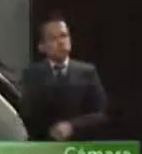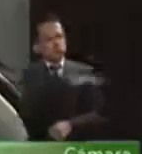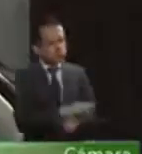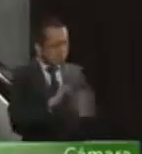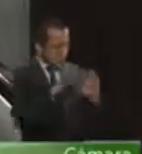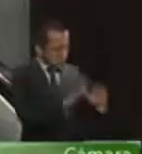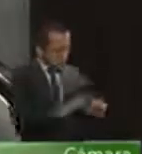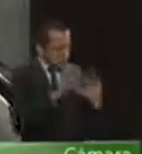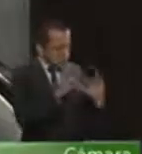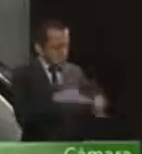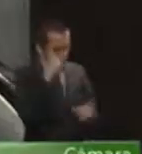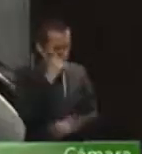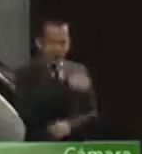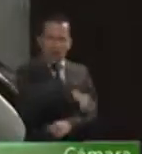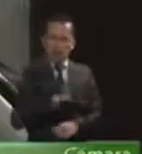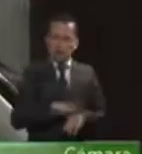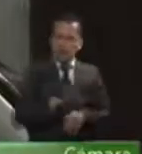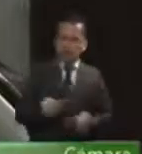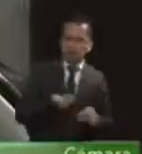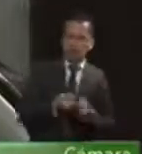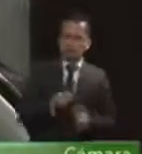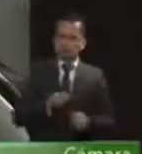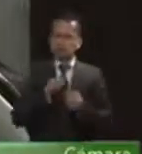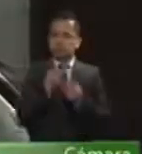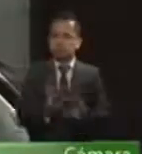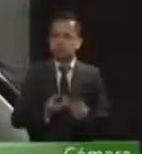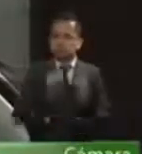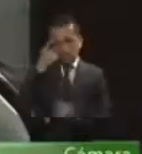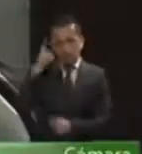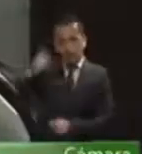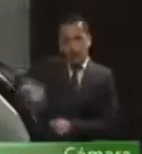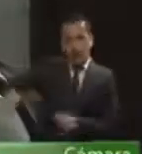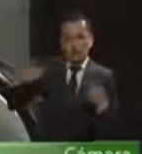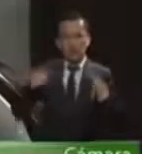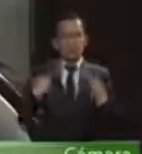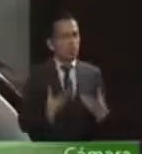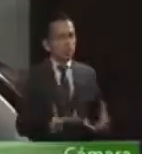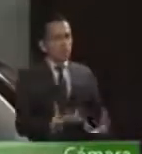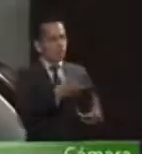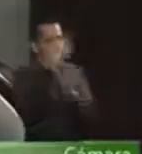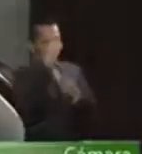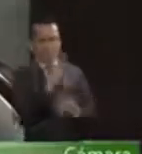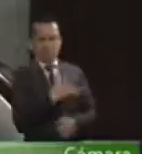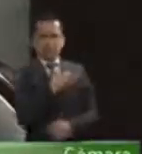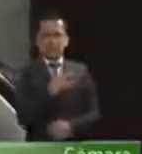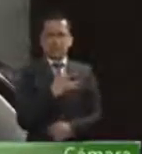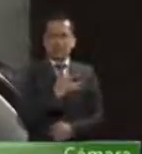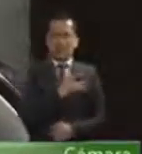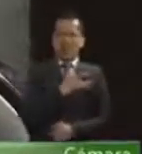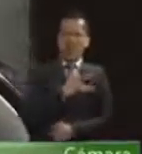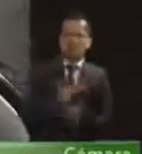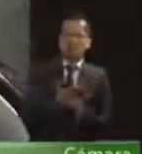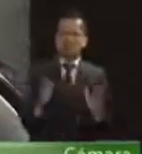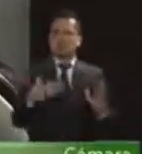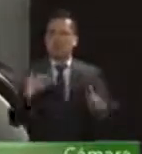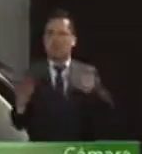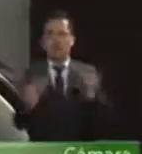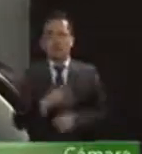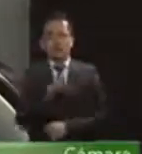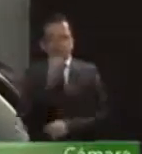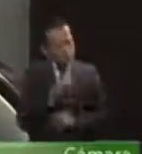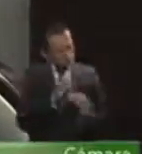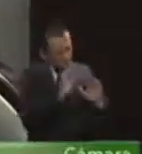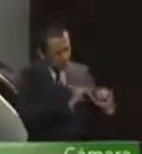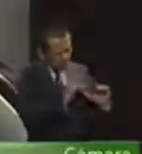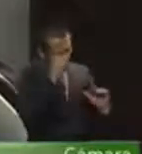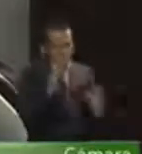alegrar corazones y tener los conocimientos gramaticales para ordenar mejor las ideas y así desempeñarse